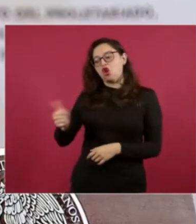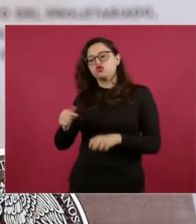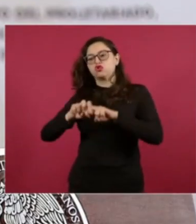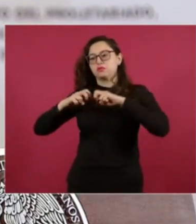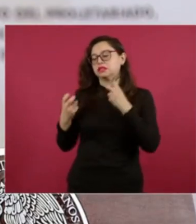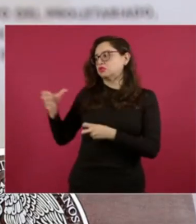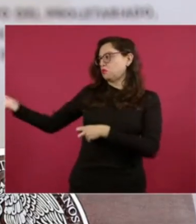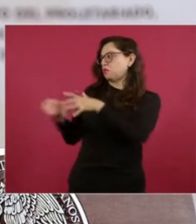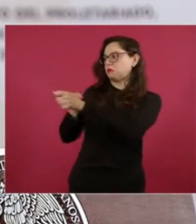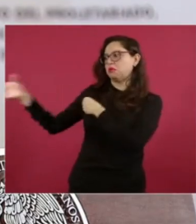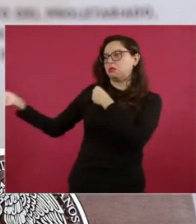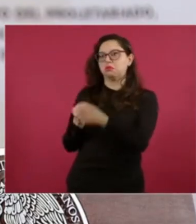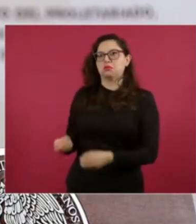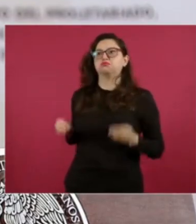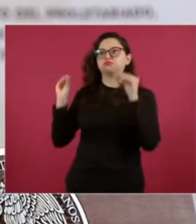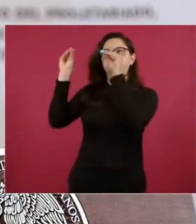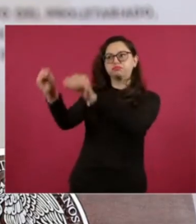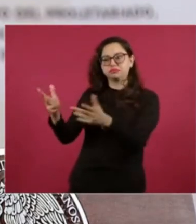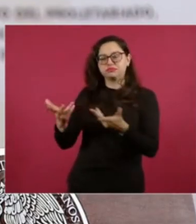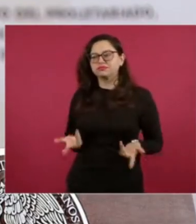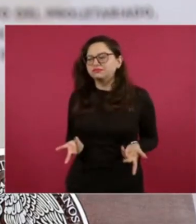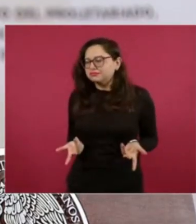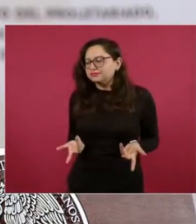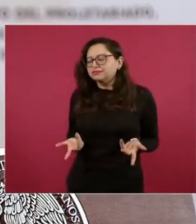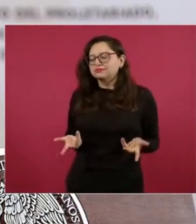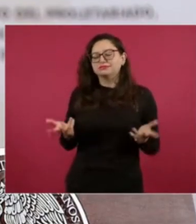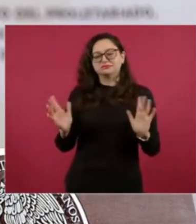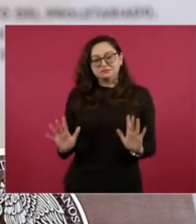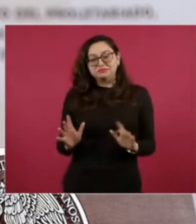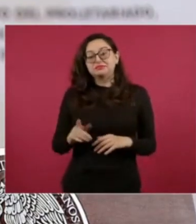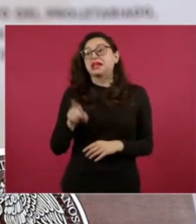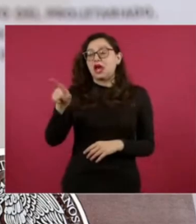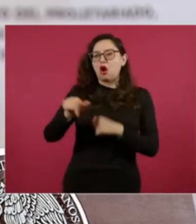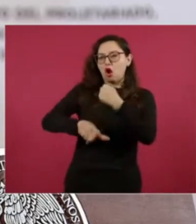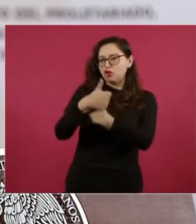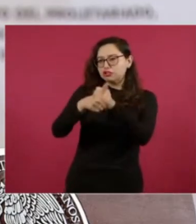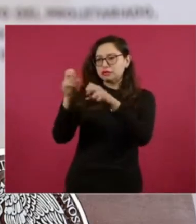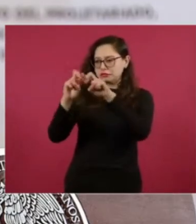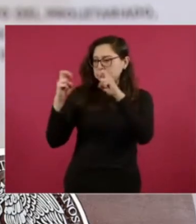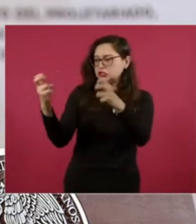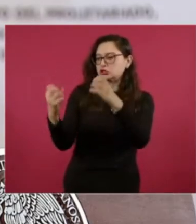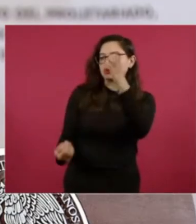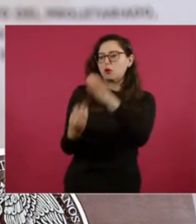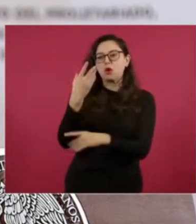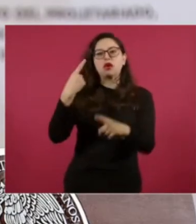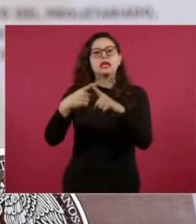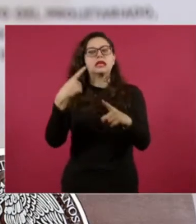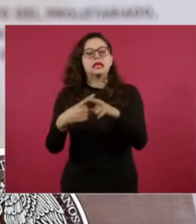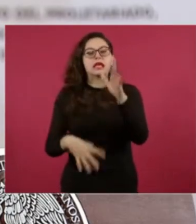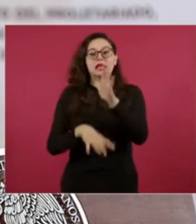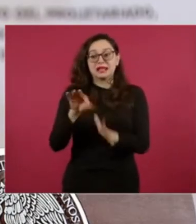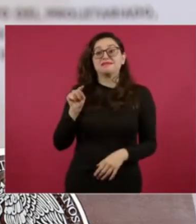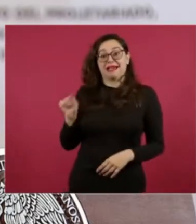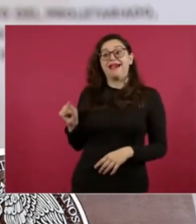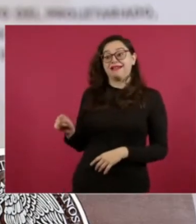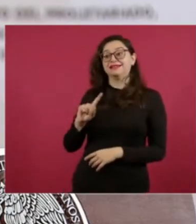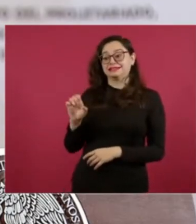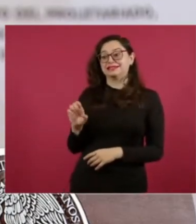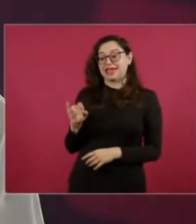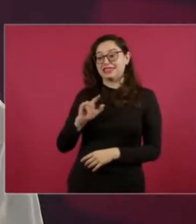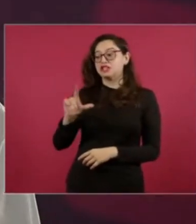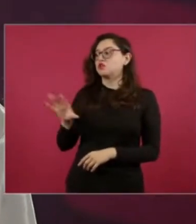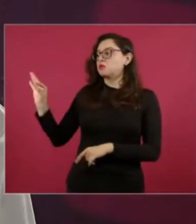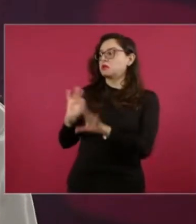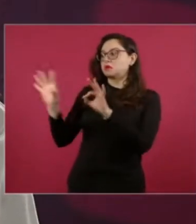autónomo. El presidente Zedillo nombró a los 11 ministros de la Suprema Corte de Justicia de la Nación, creó el Consejo de la